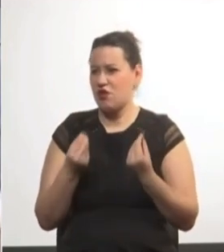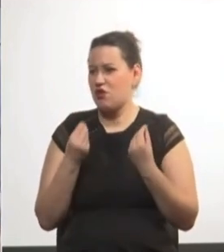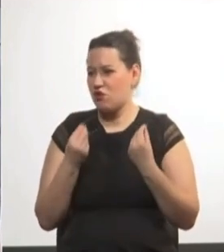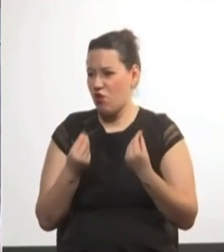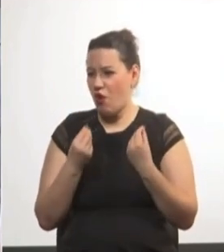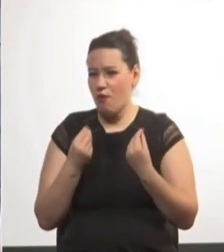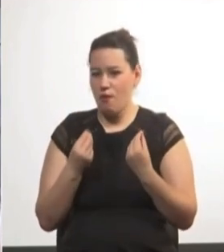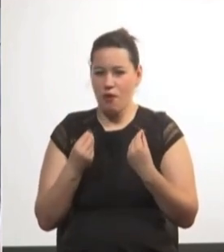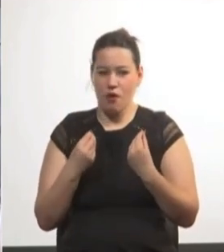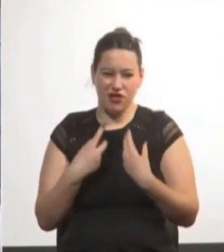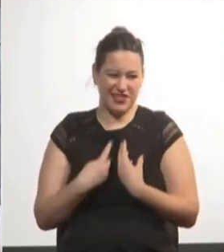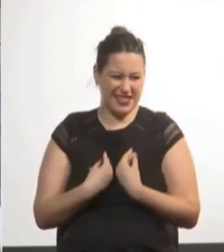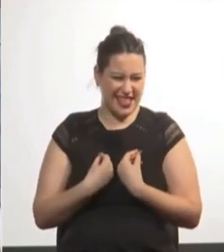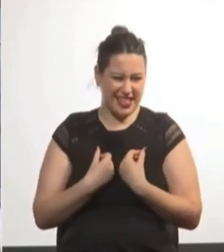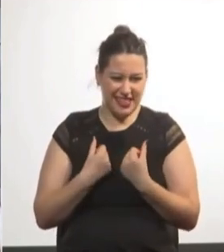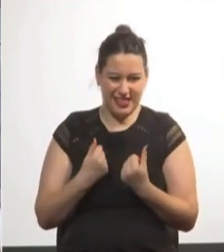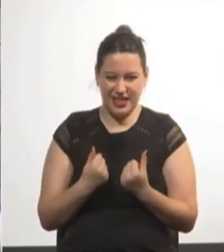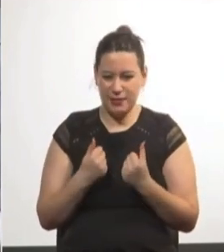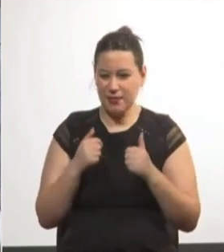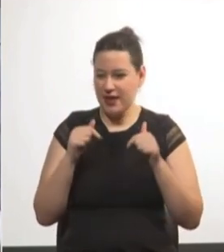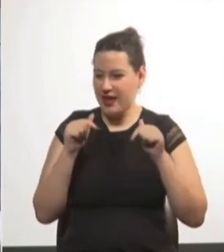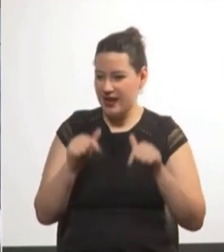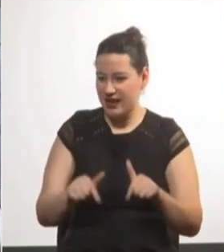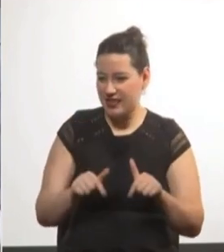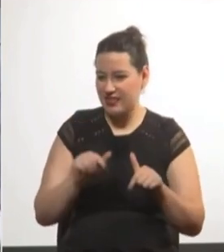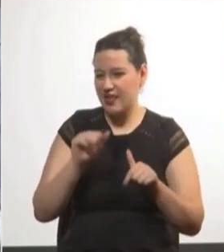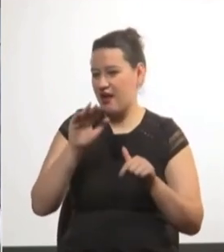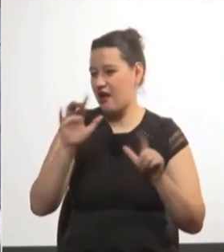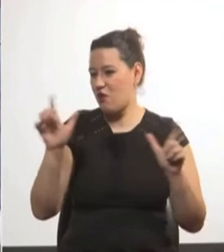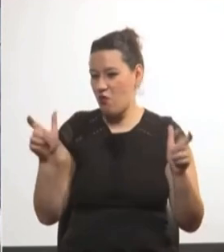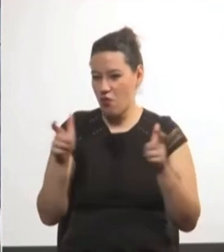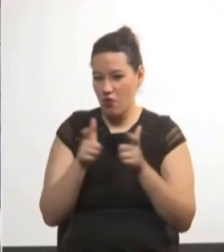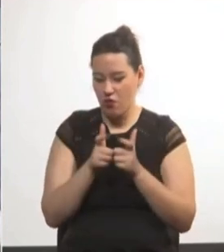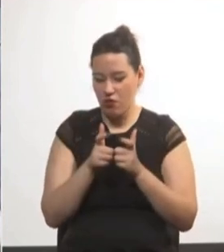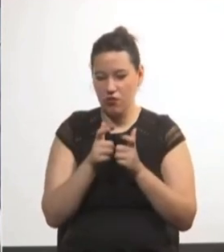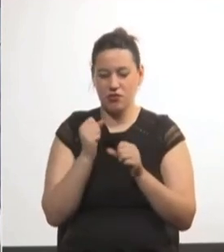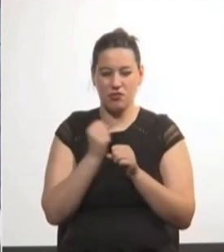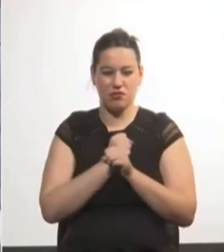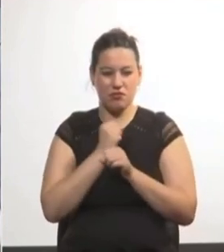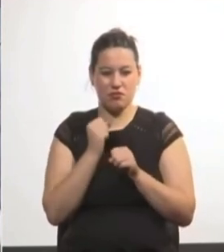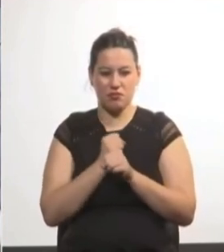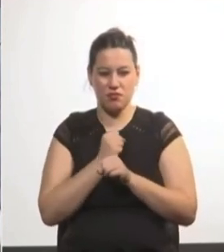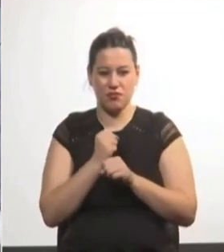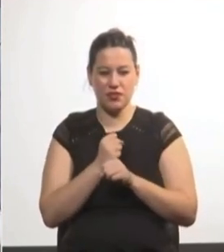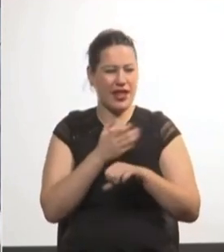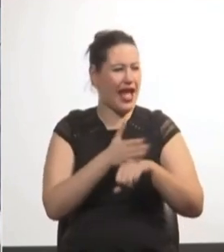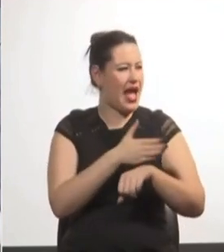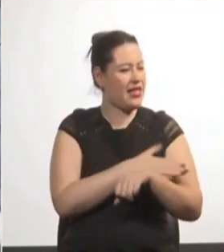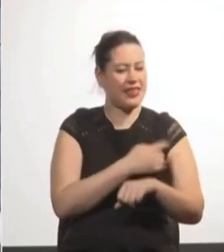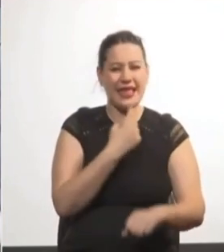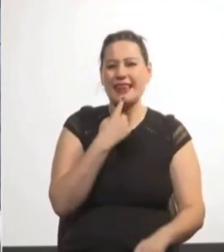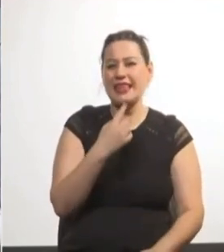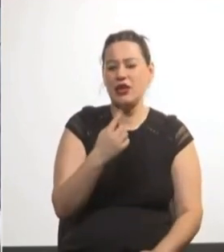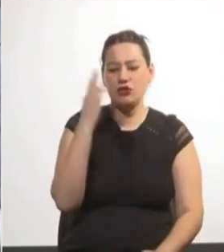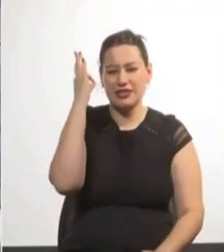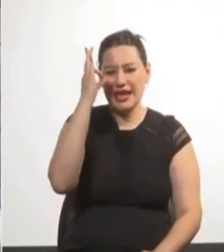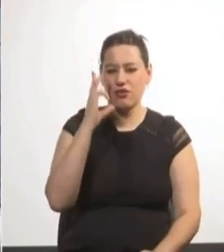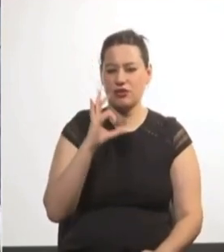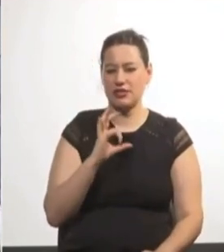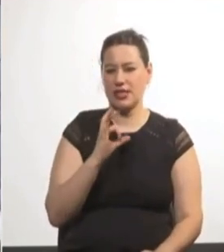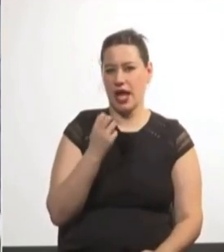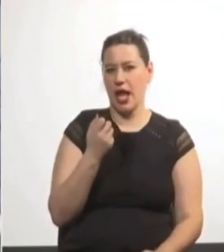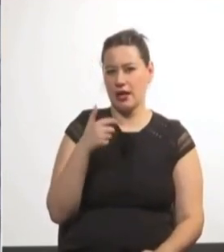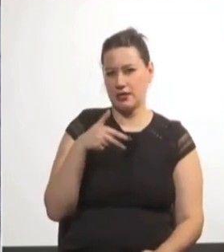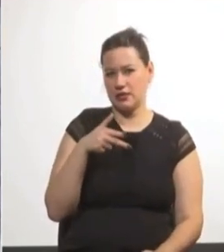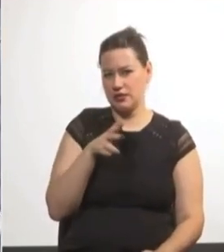ante esta sesión. Porque como decía el senador Sánchez,